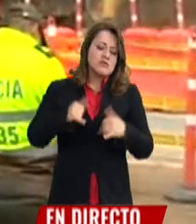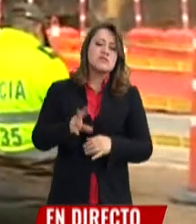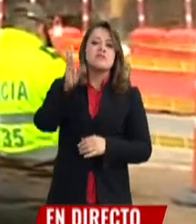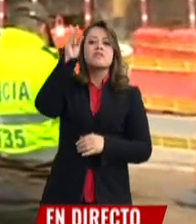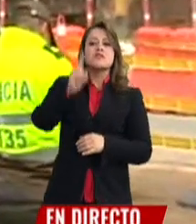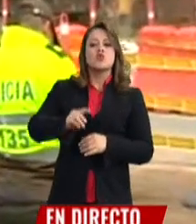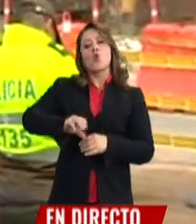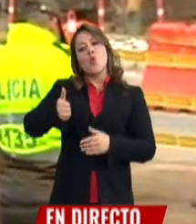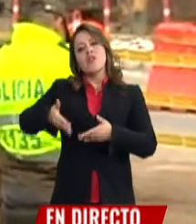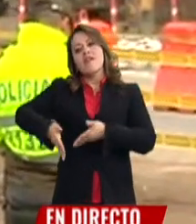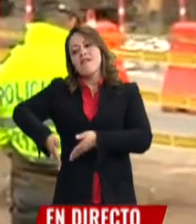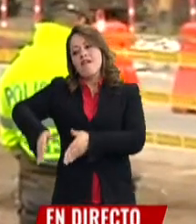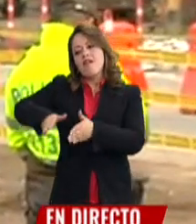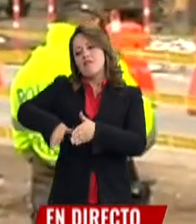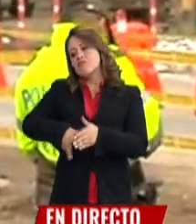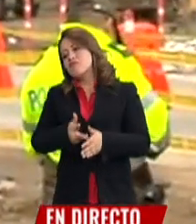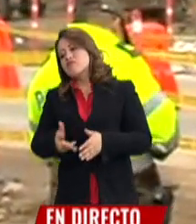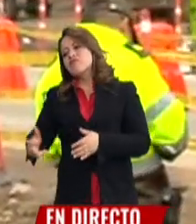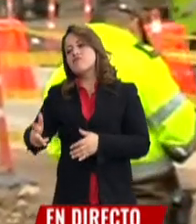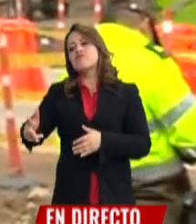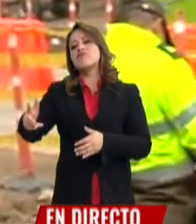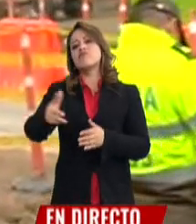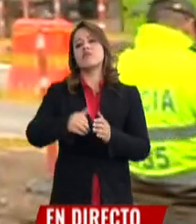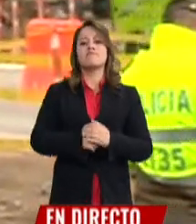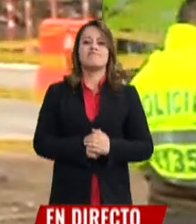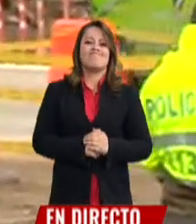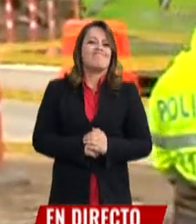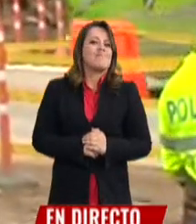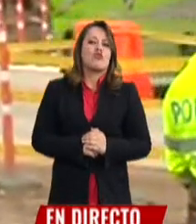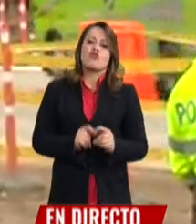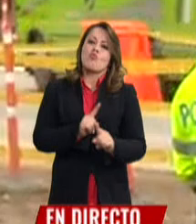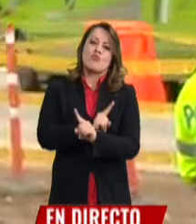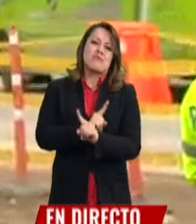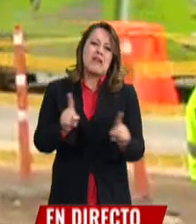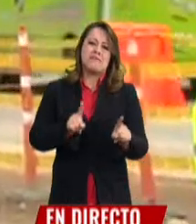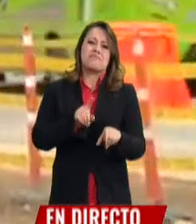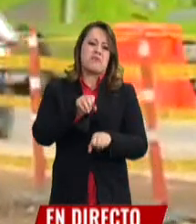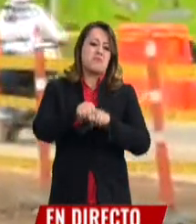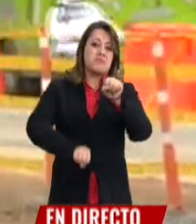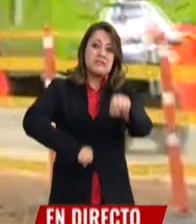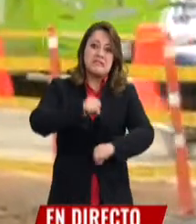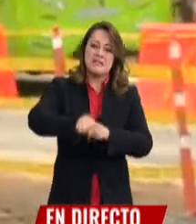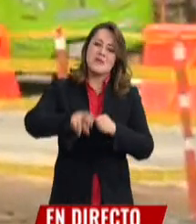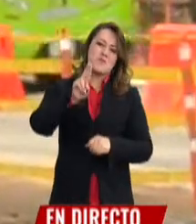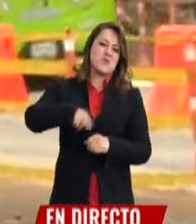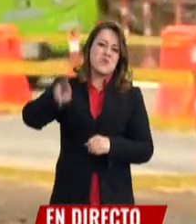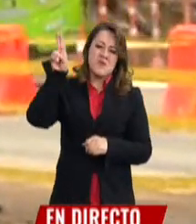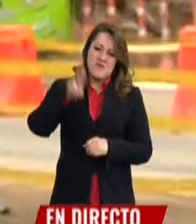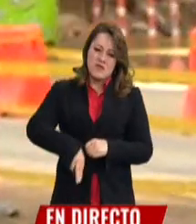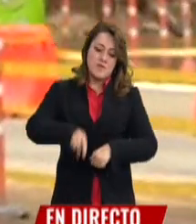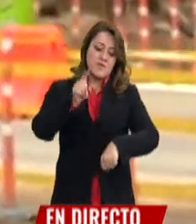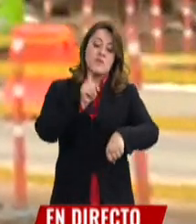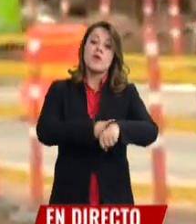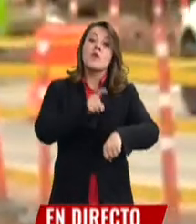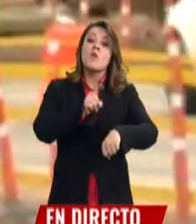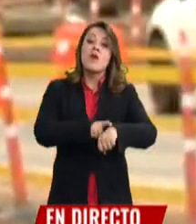de cerrar la vía. Restricción especial, no se permite el tránsito de bicicletas por este sector. Los horarios